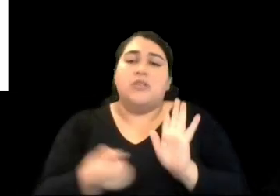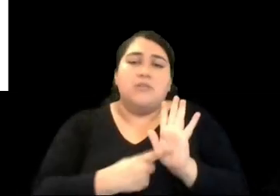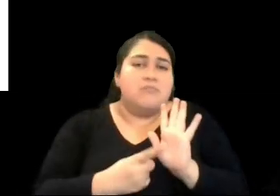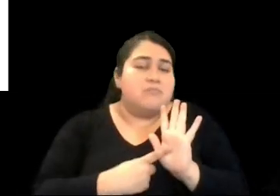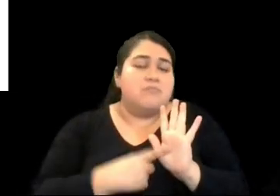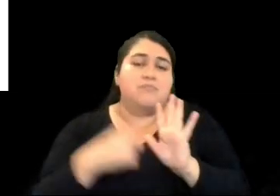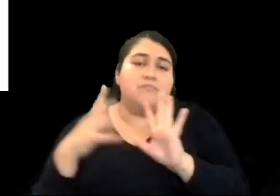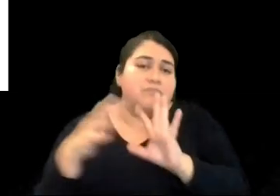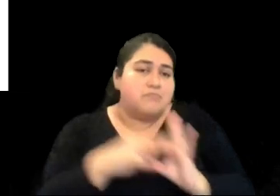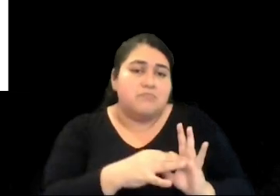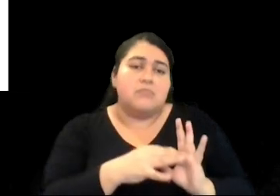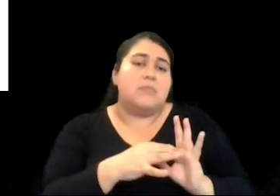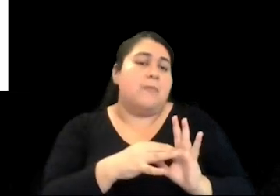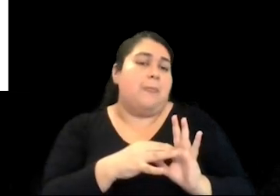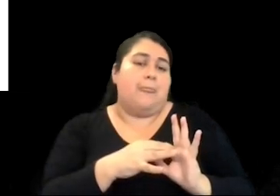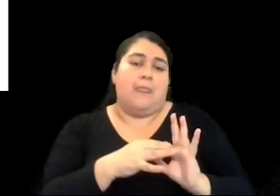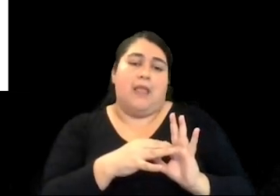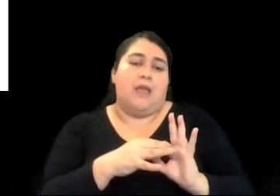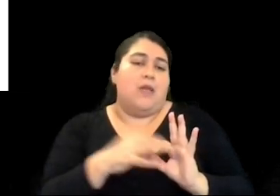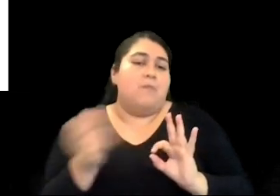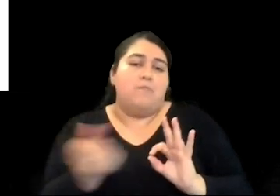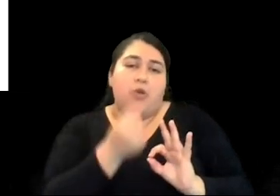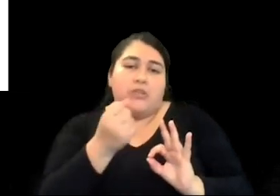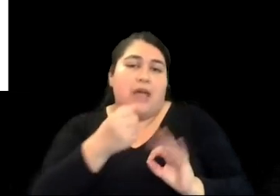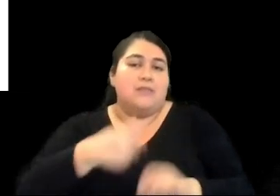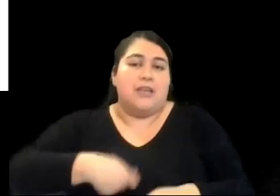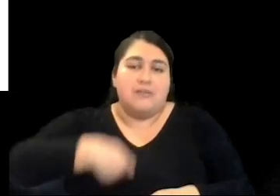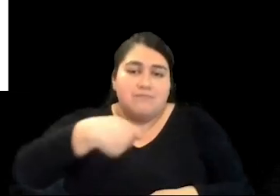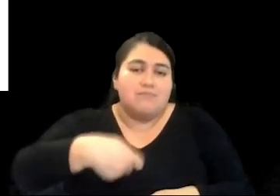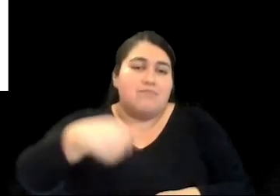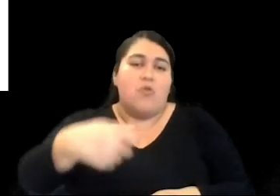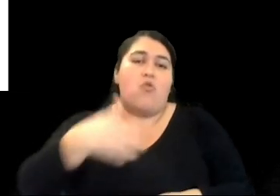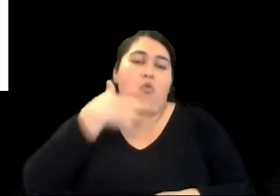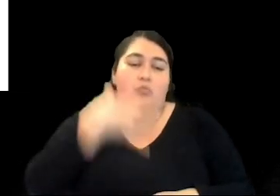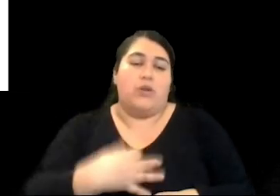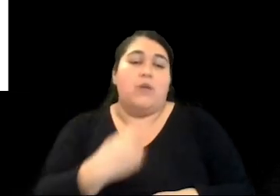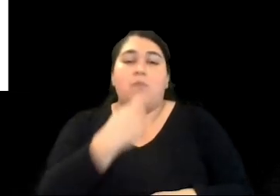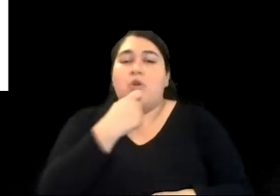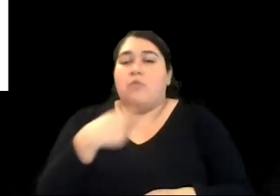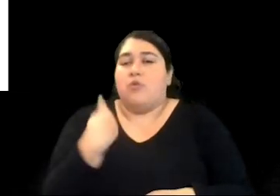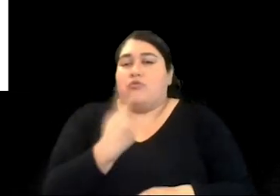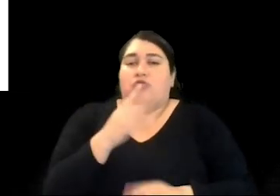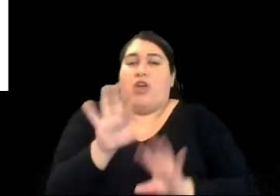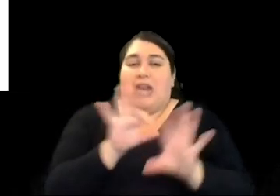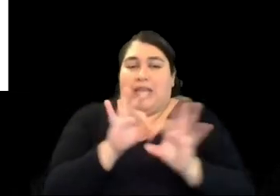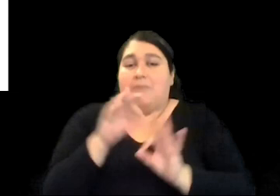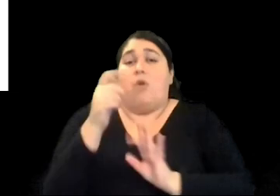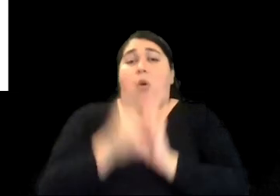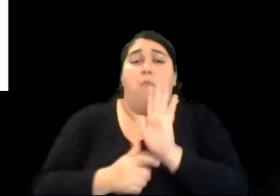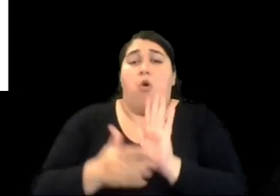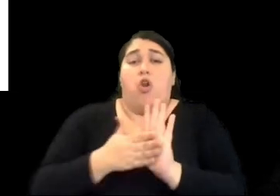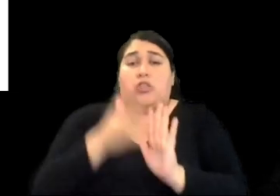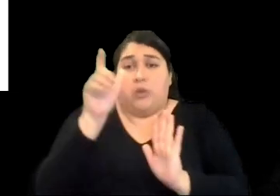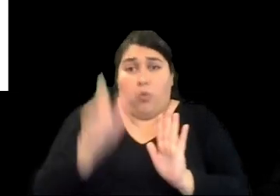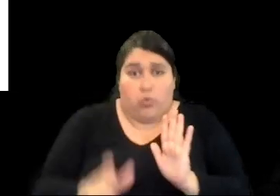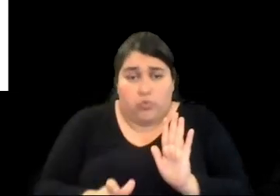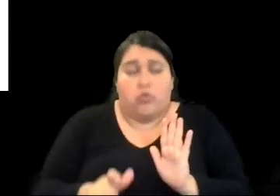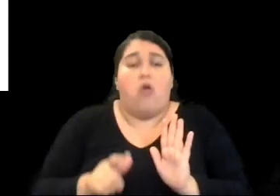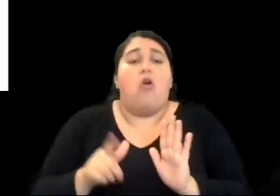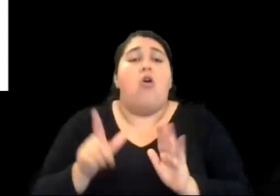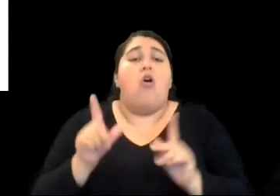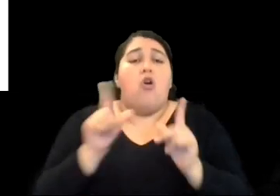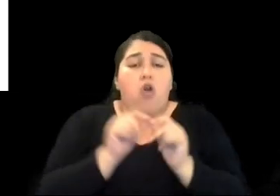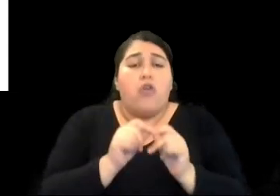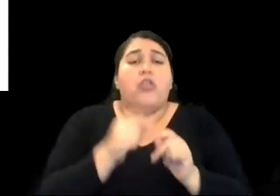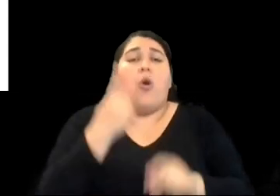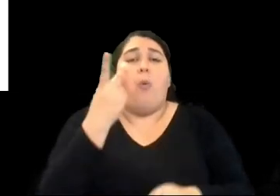ser susceptibles de regularizarse en la moratoria. Nosotros hoy dijimos, por ejemplo, que el monotributo teníamos el código